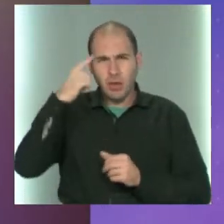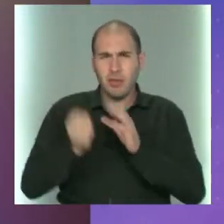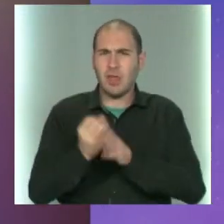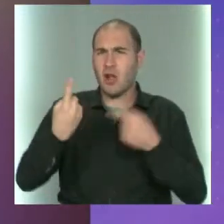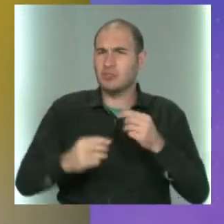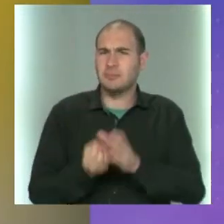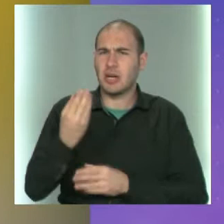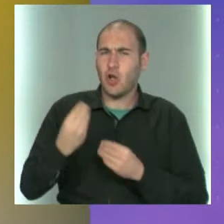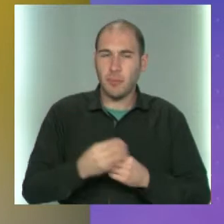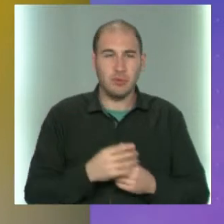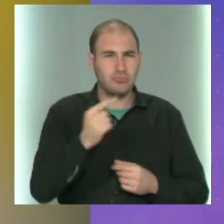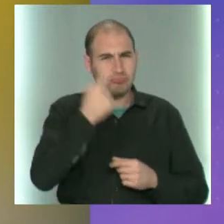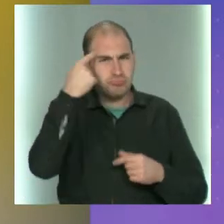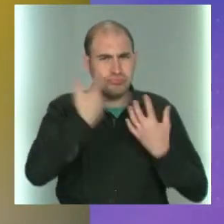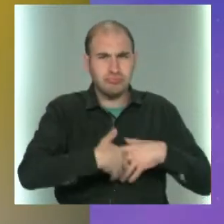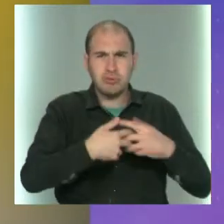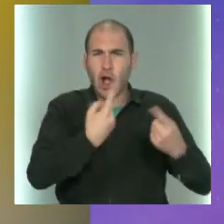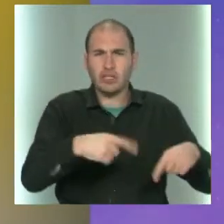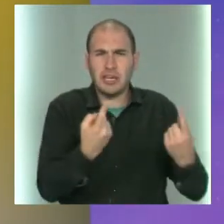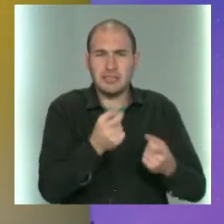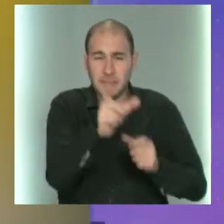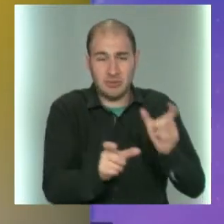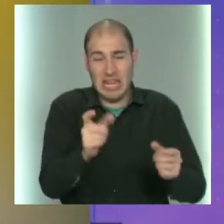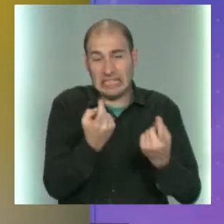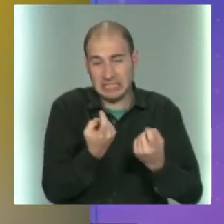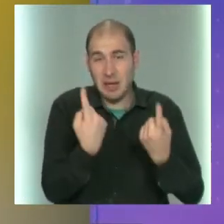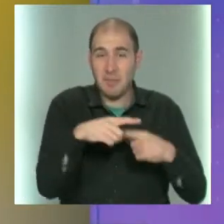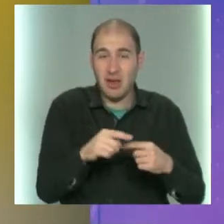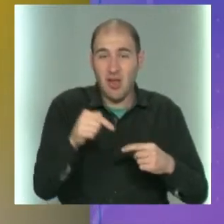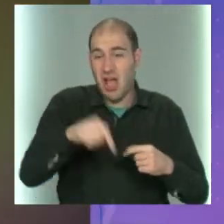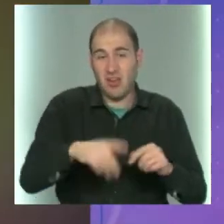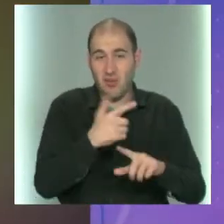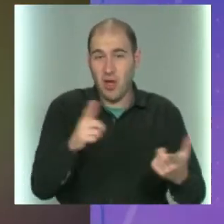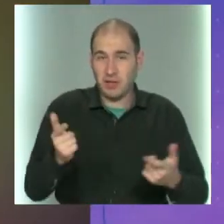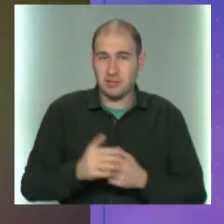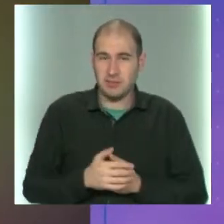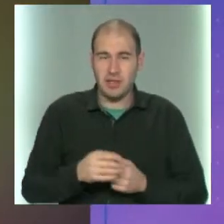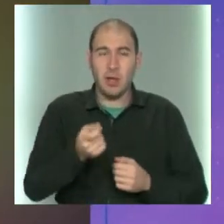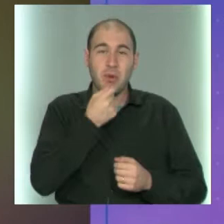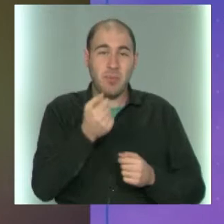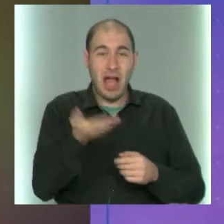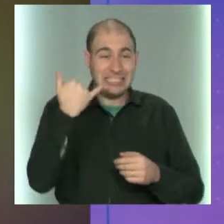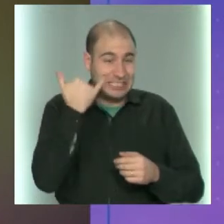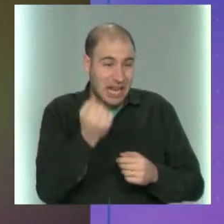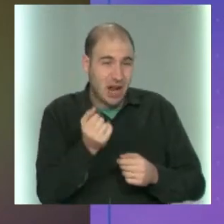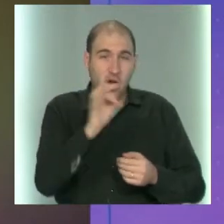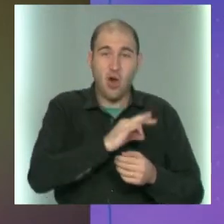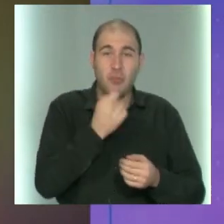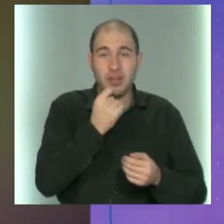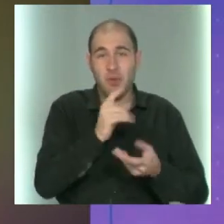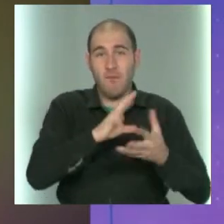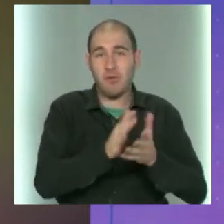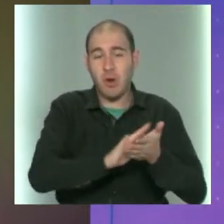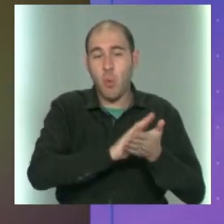inventar cosas. Debe pensar en cosas que necesitan las personas, pero que aún no existen. Tomar algo que ya existe y buscarle un